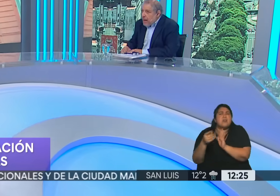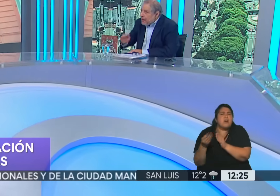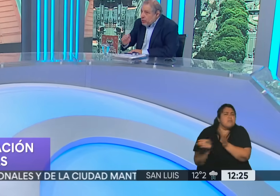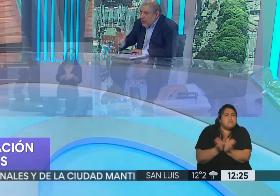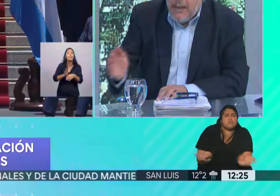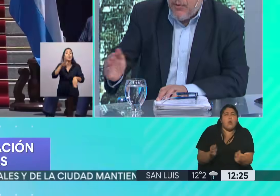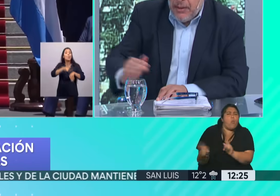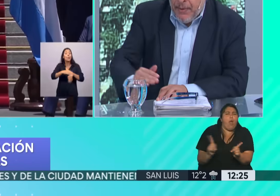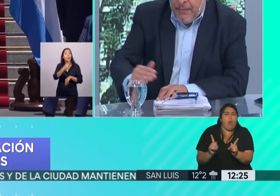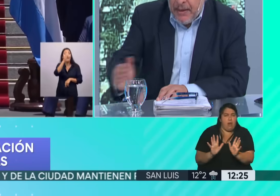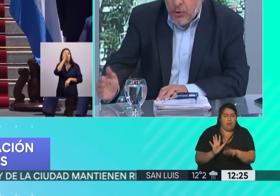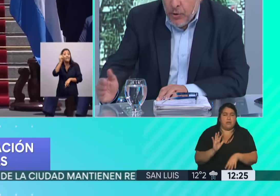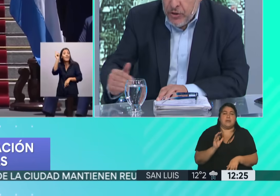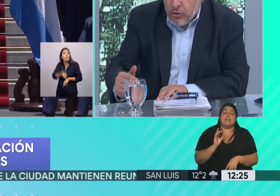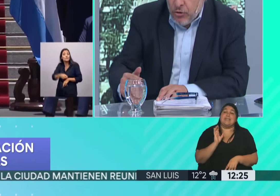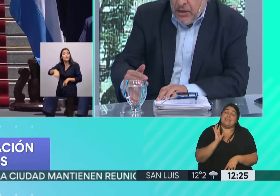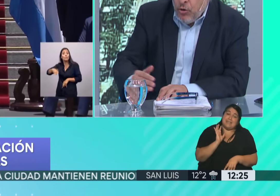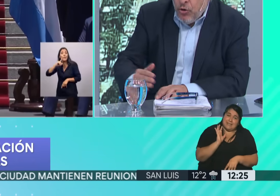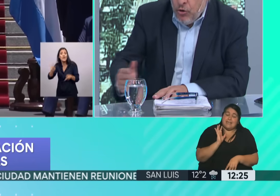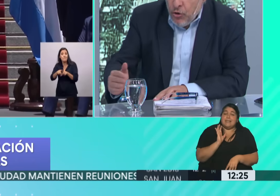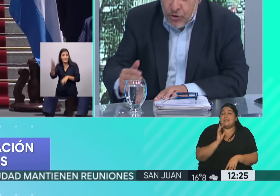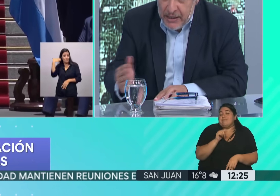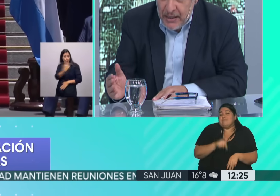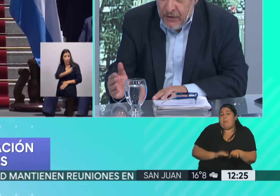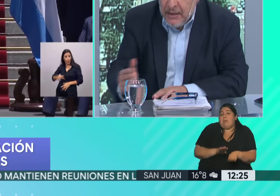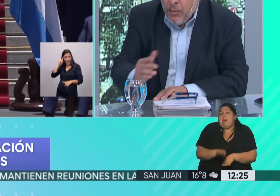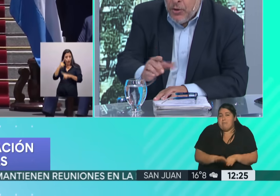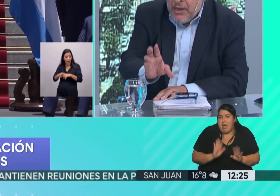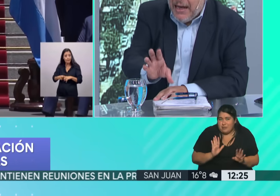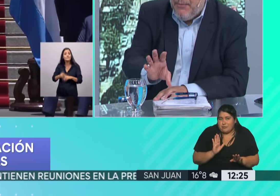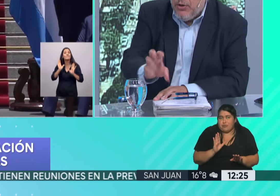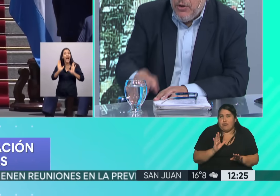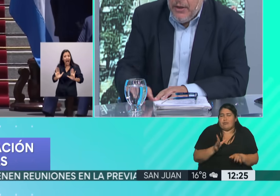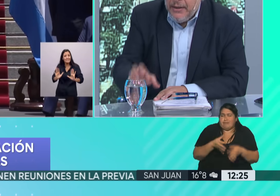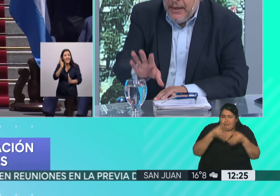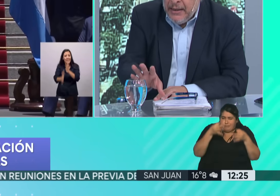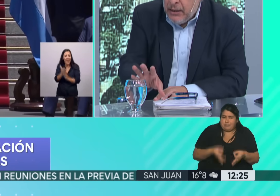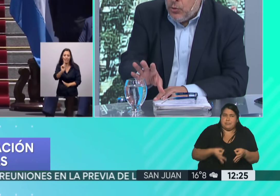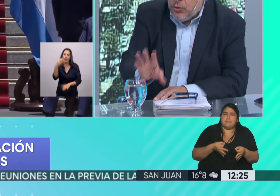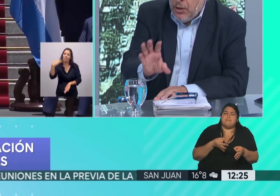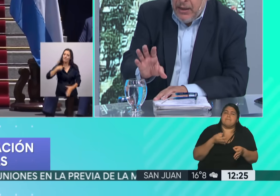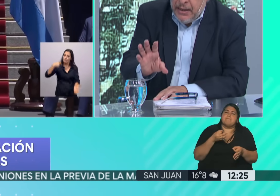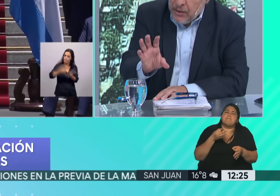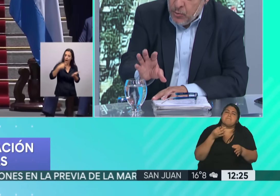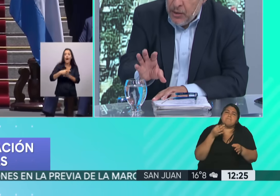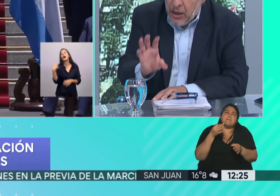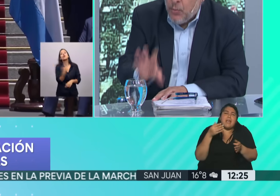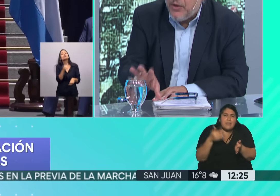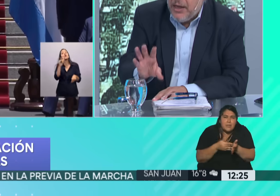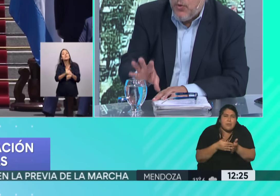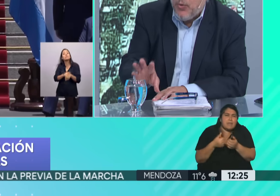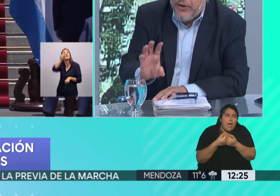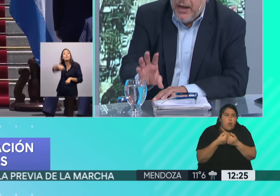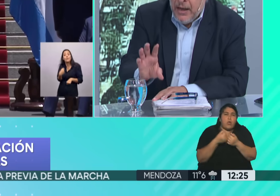una apertura de puertas para para estos procesos no no no es que sea definitivo pero si el cambio de estatus eh Se supone que como